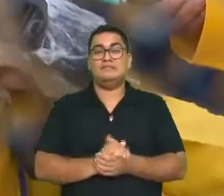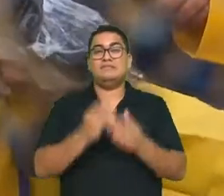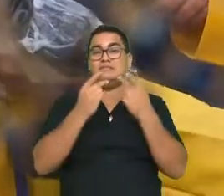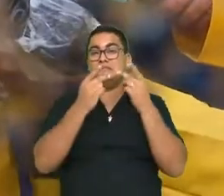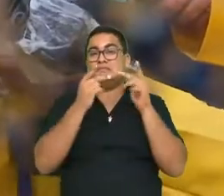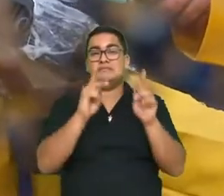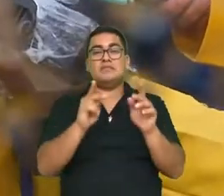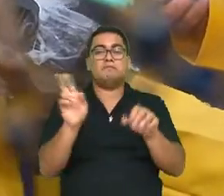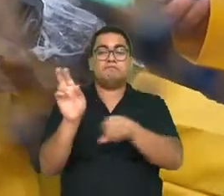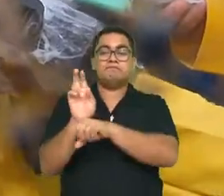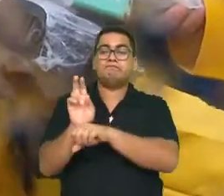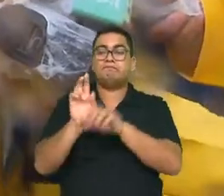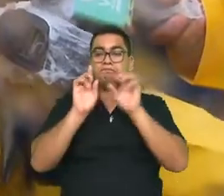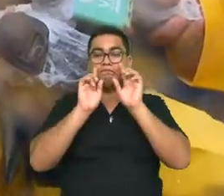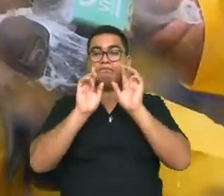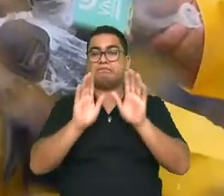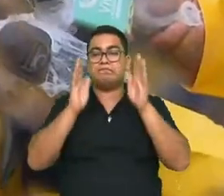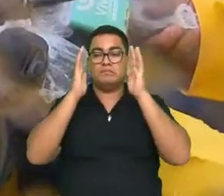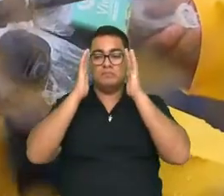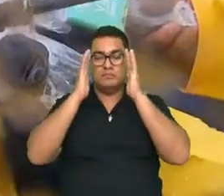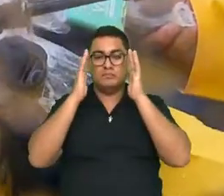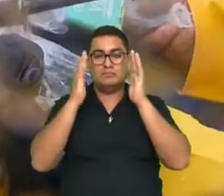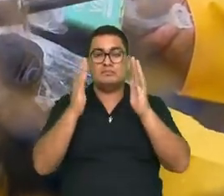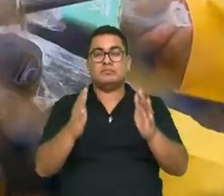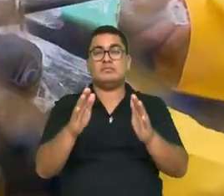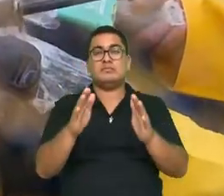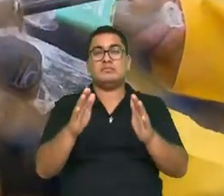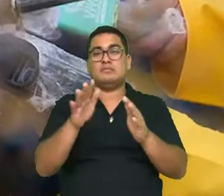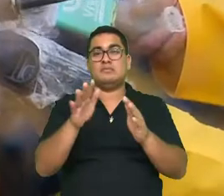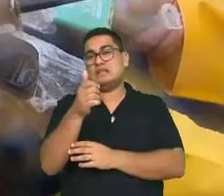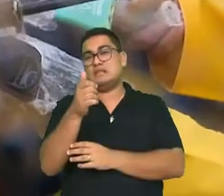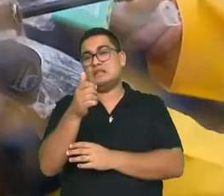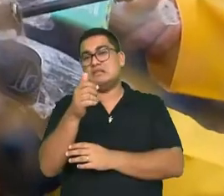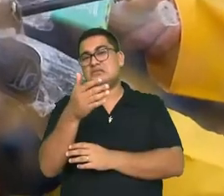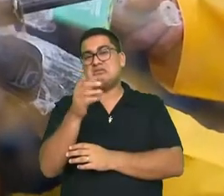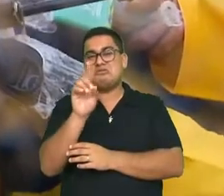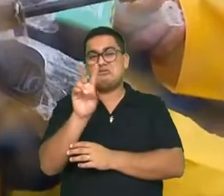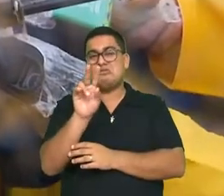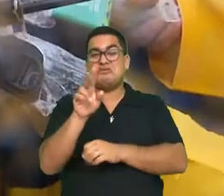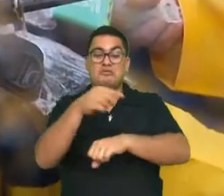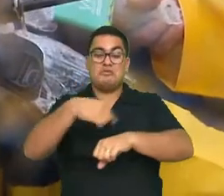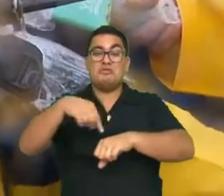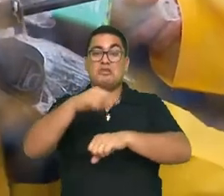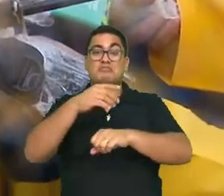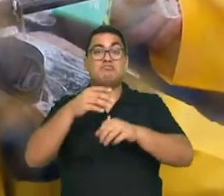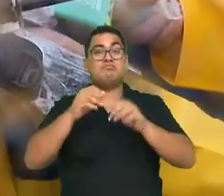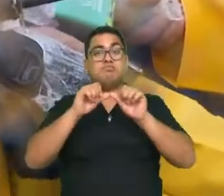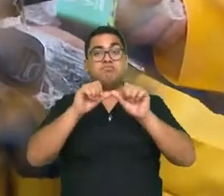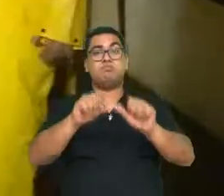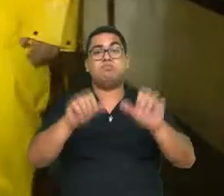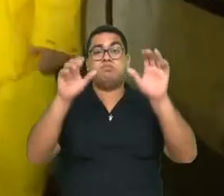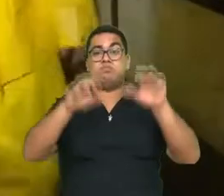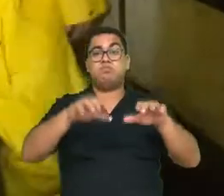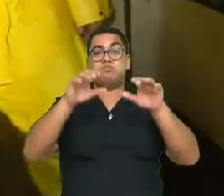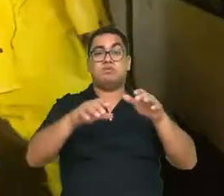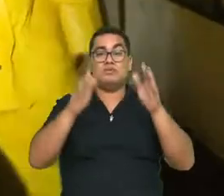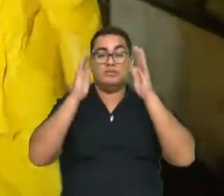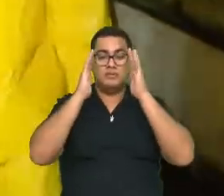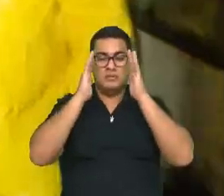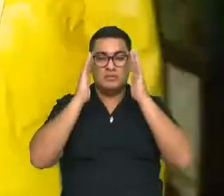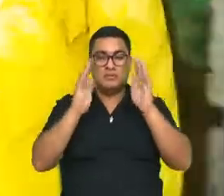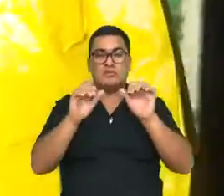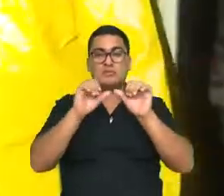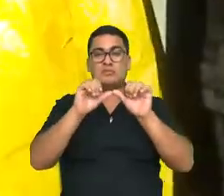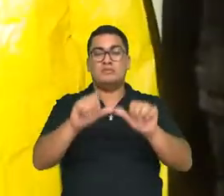seguir observando y atendiendo, ¿no? La lluvia va a continuar, nos han dicho que de 6 a 12 horas más de lluvia, así que tenemos que seguir atentos. Las